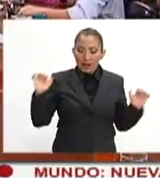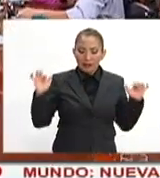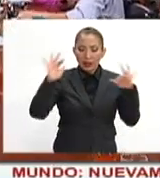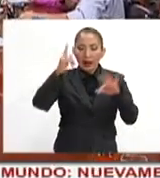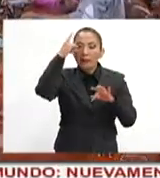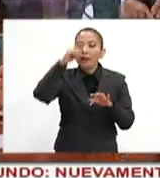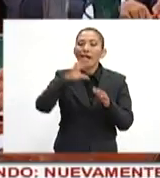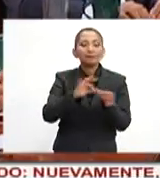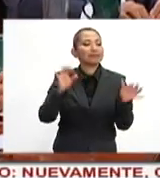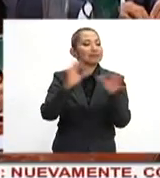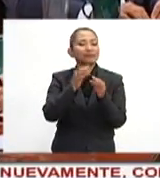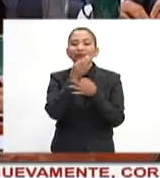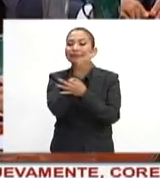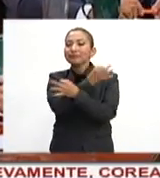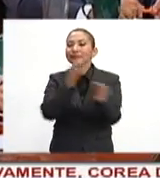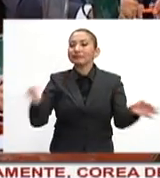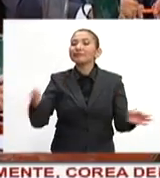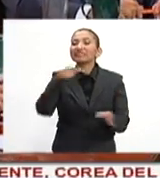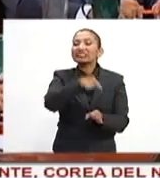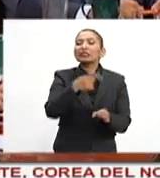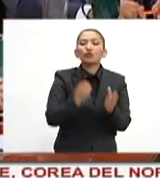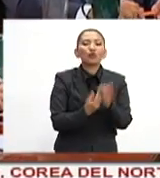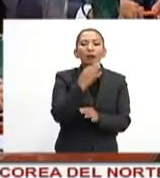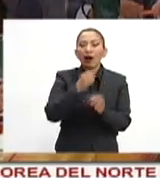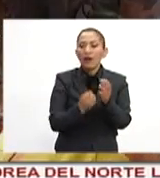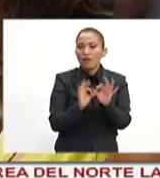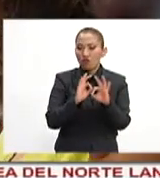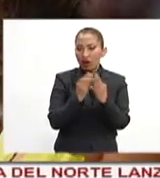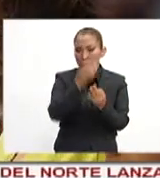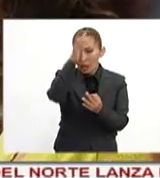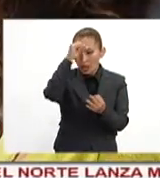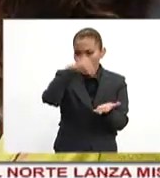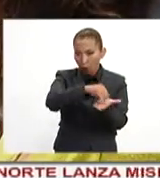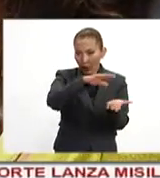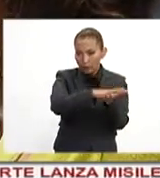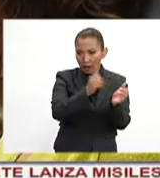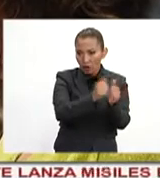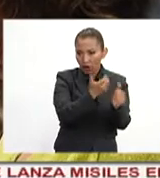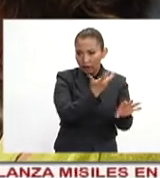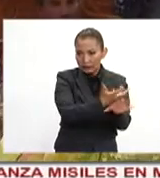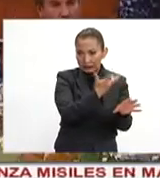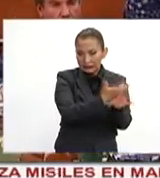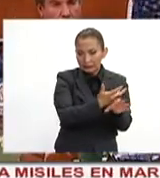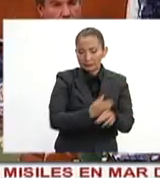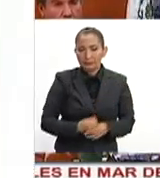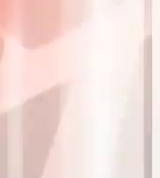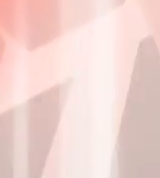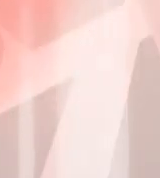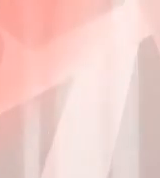para explicar cómo funcionará este nuevo convenio que se logró con Estados Unidos.